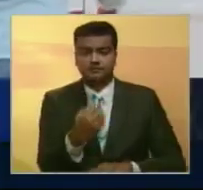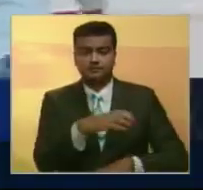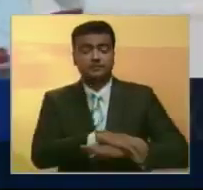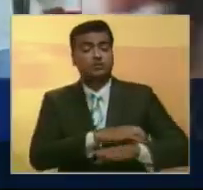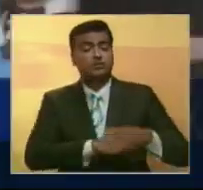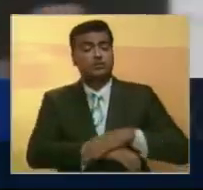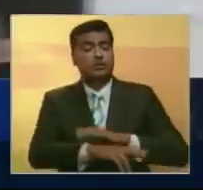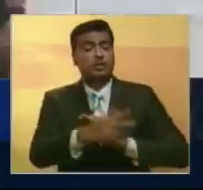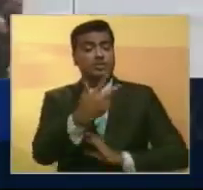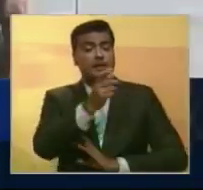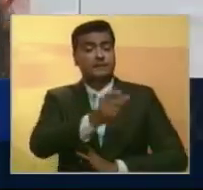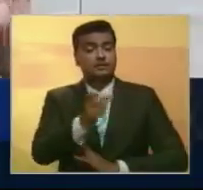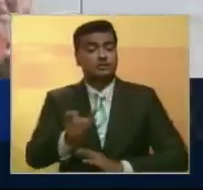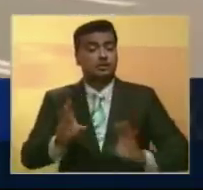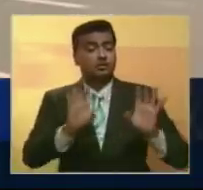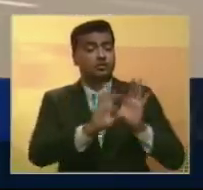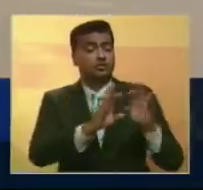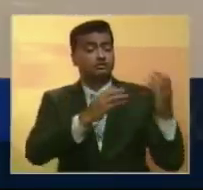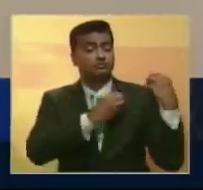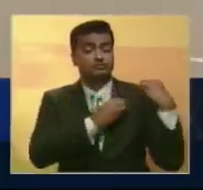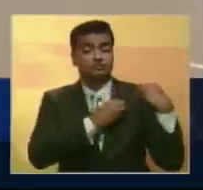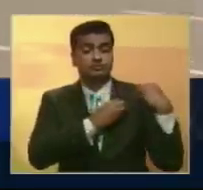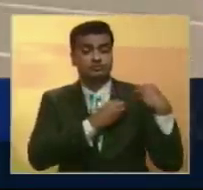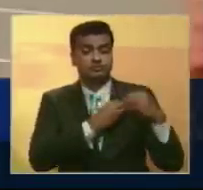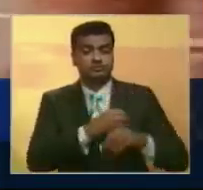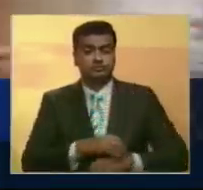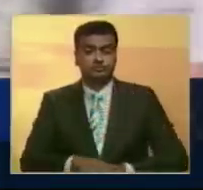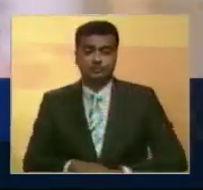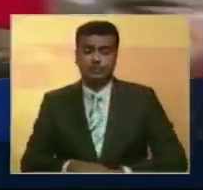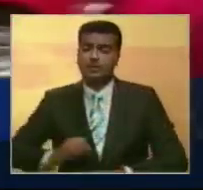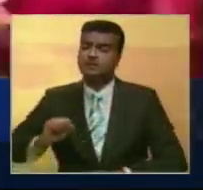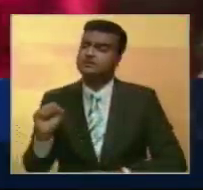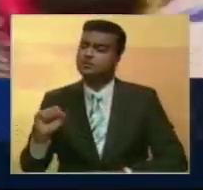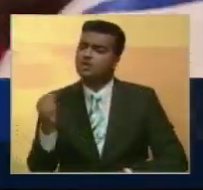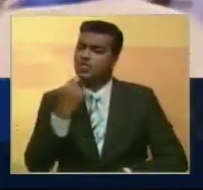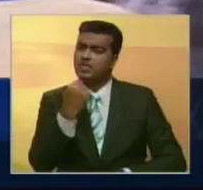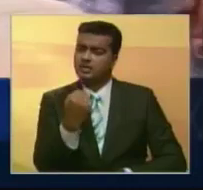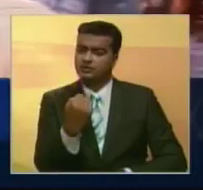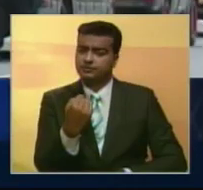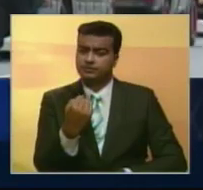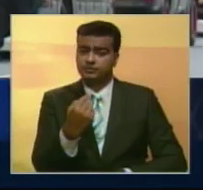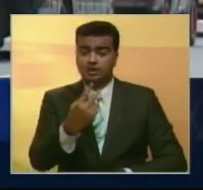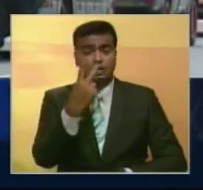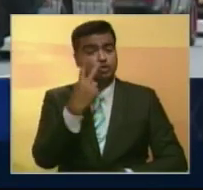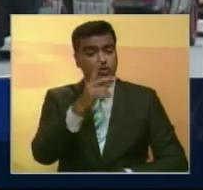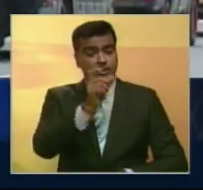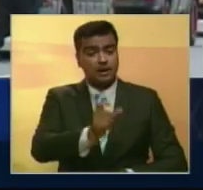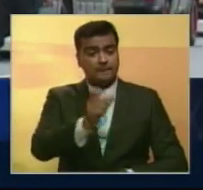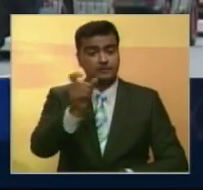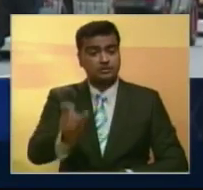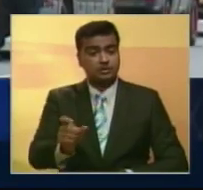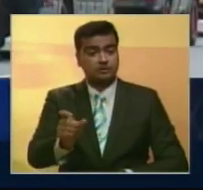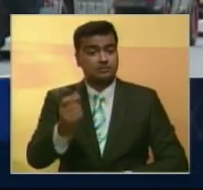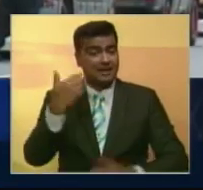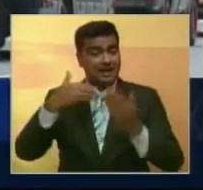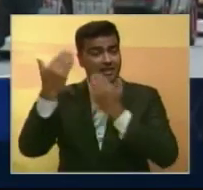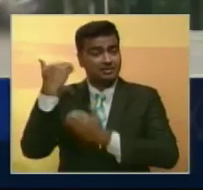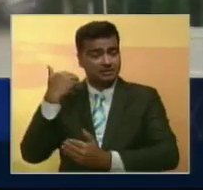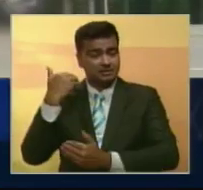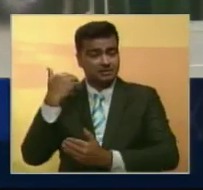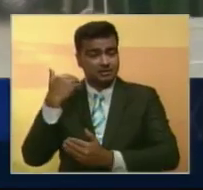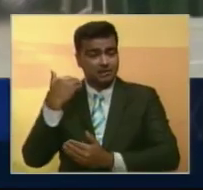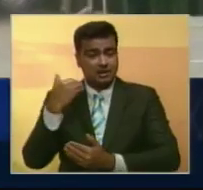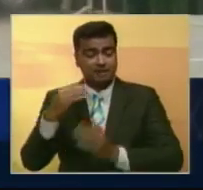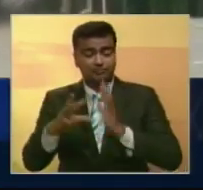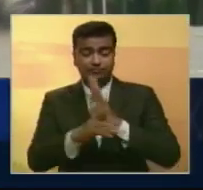a 3 personas vinculadas con los ataques. El Cuerpo de Seguridad precisó que 2 de los identificados tienen antecedentes criminales.